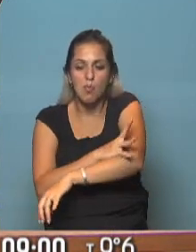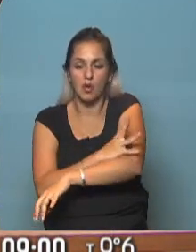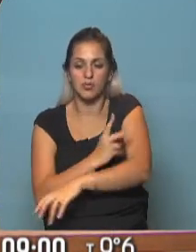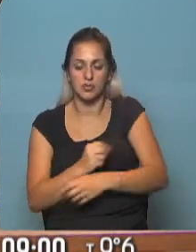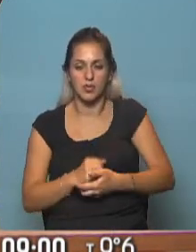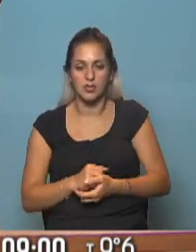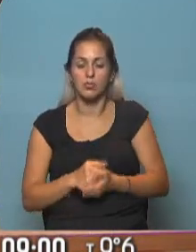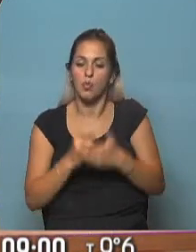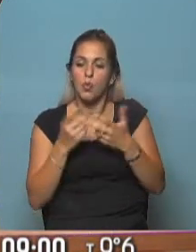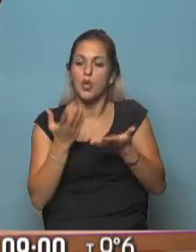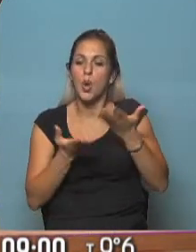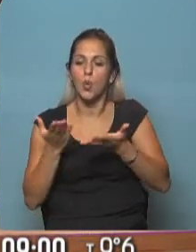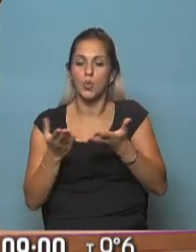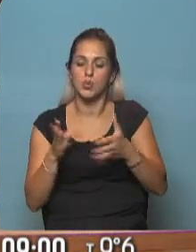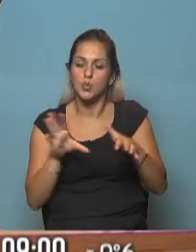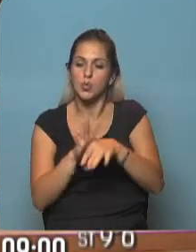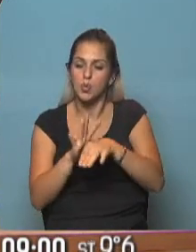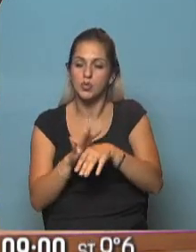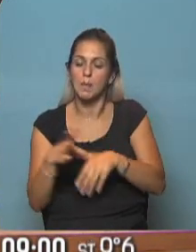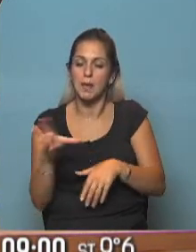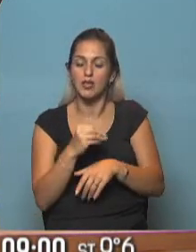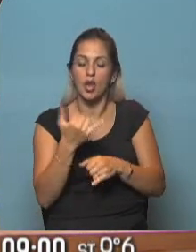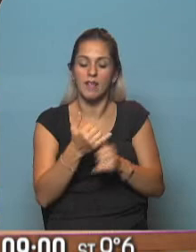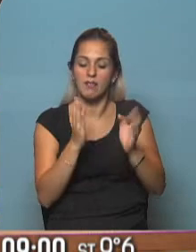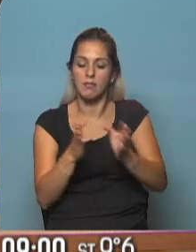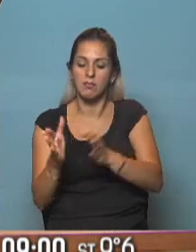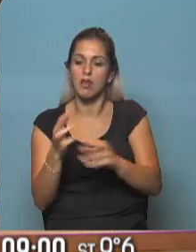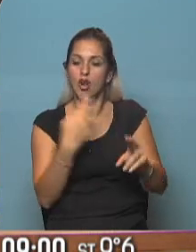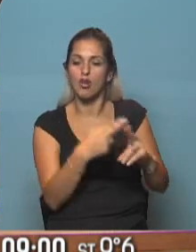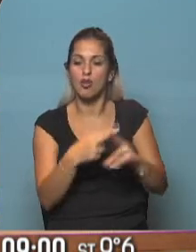muy justo para todos aquellos que ahora tienen un nombre en el lugar donde pelearon por la patria y murieron.